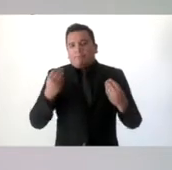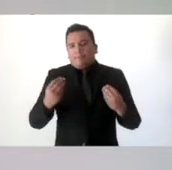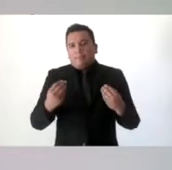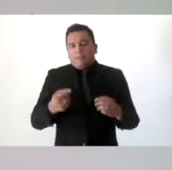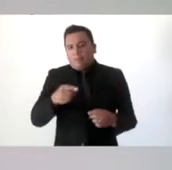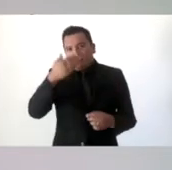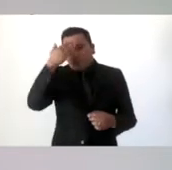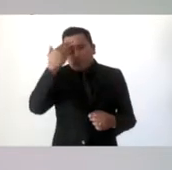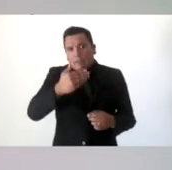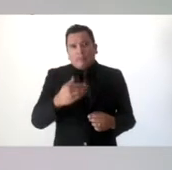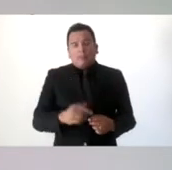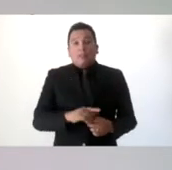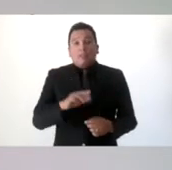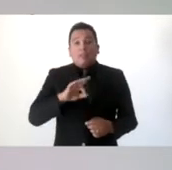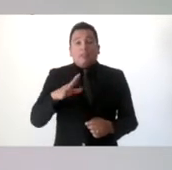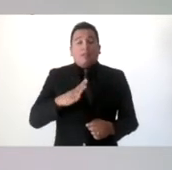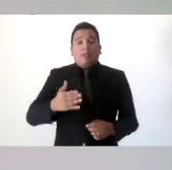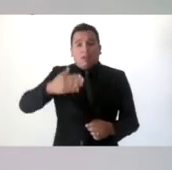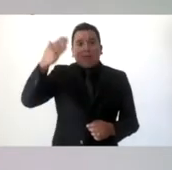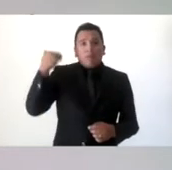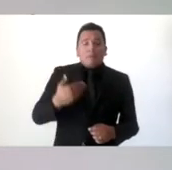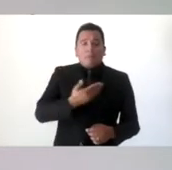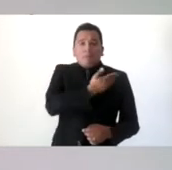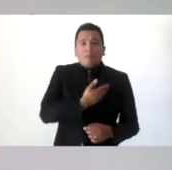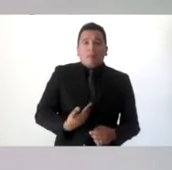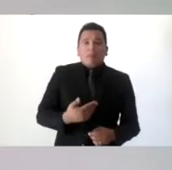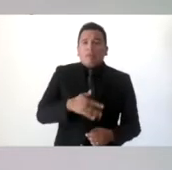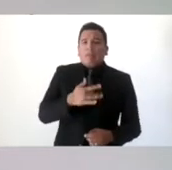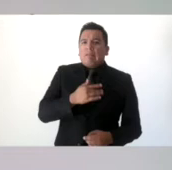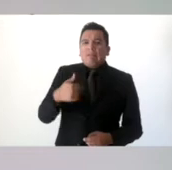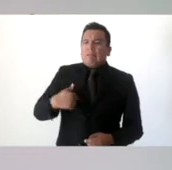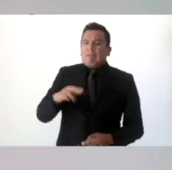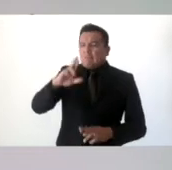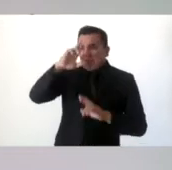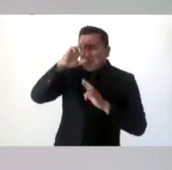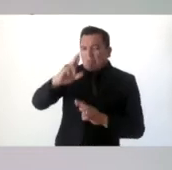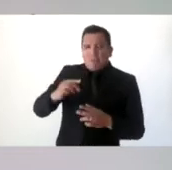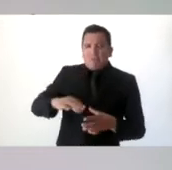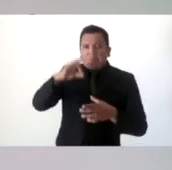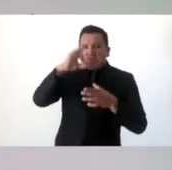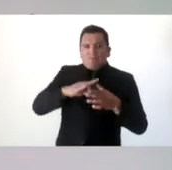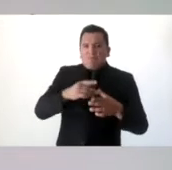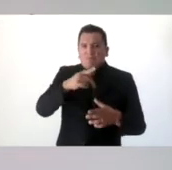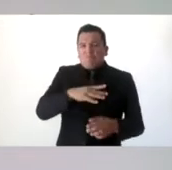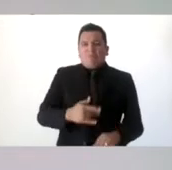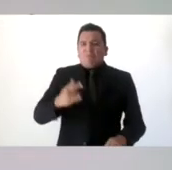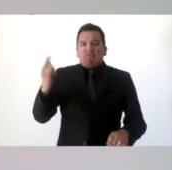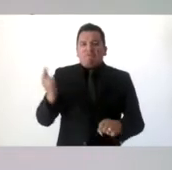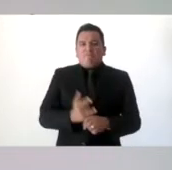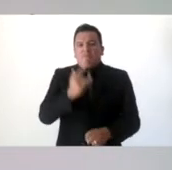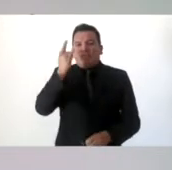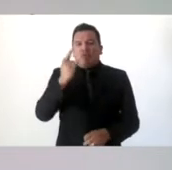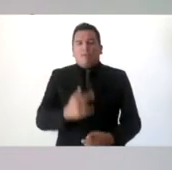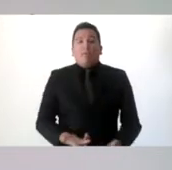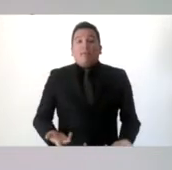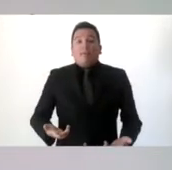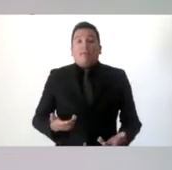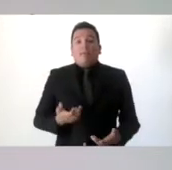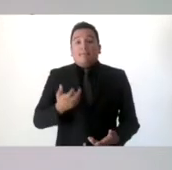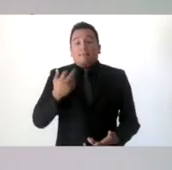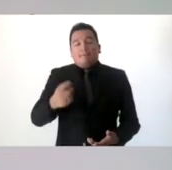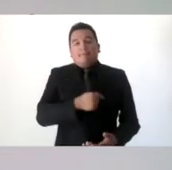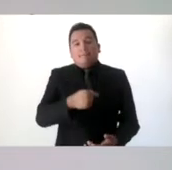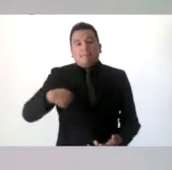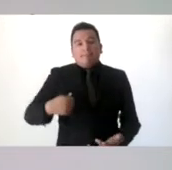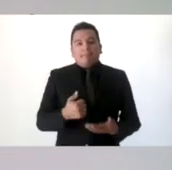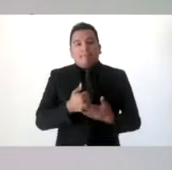gente, como tú sabes, después de no aceptar resultados electorales, se permeó esta situación de que había fraude en las elecciones. Entonces esto